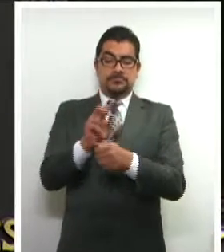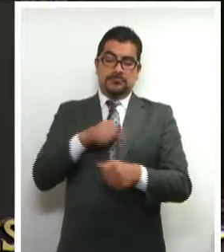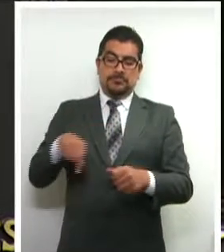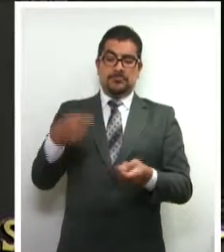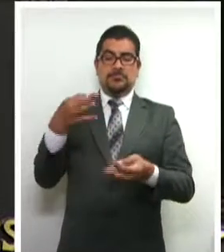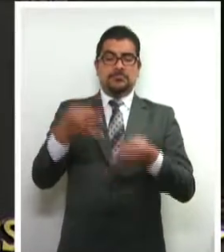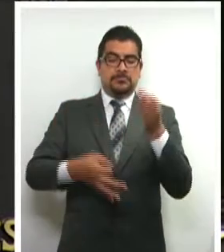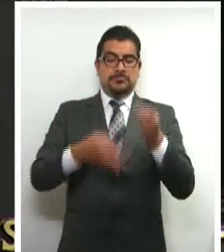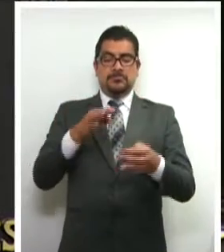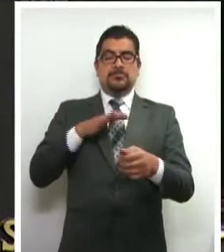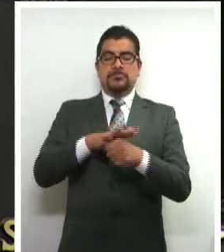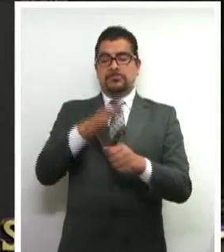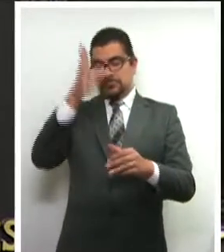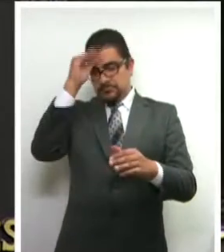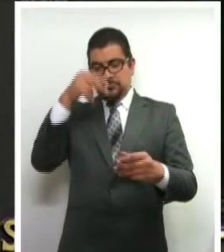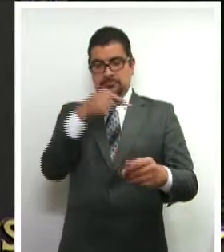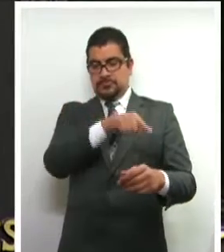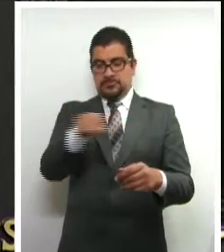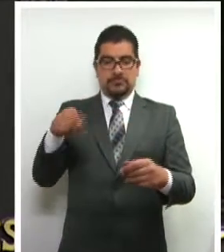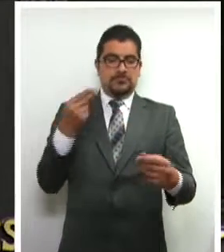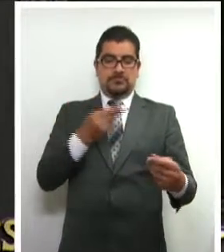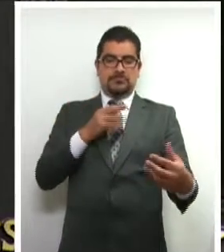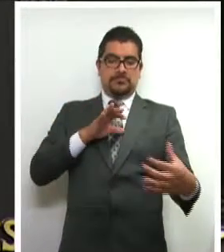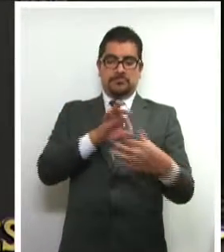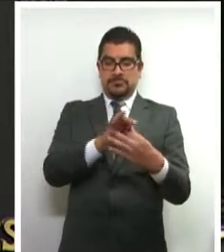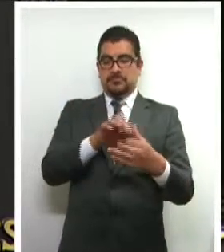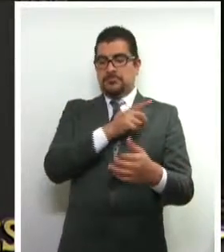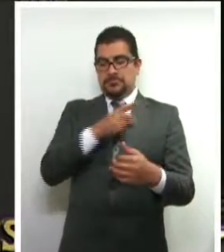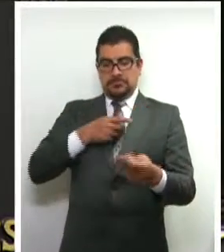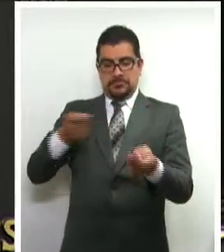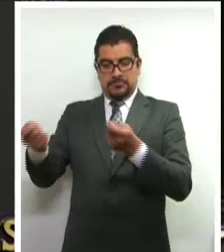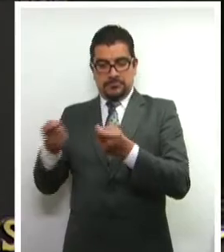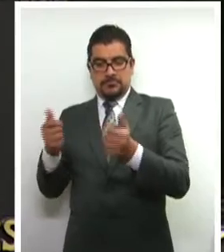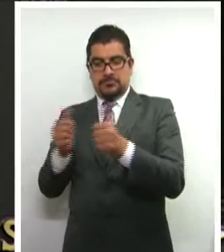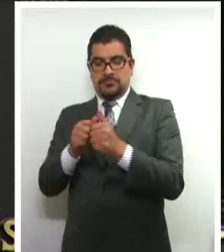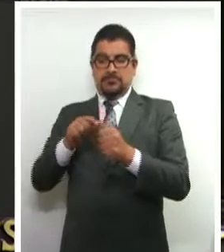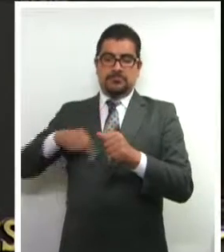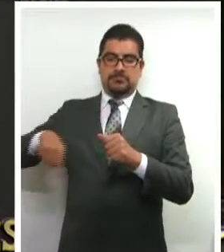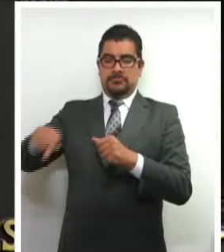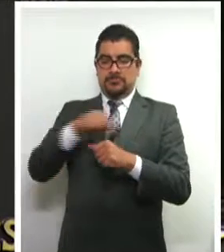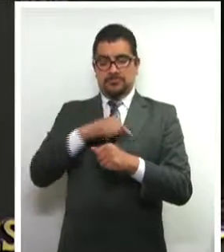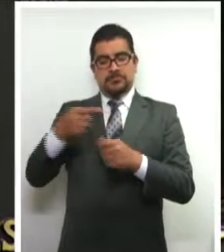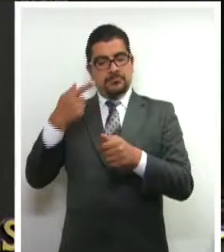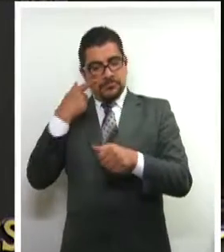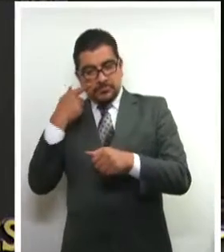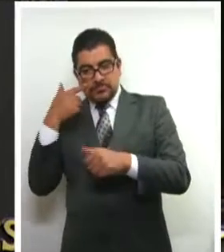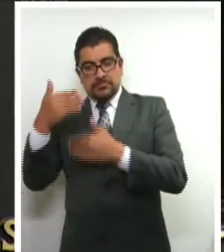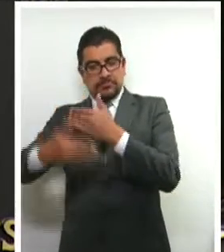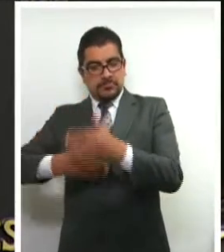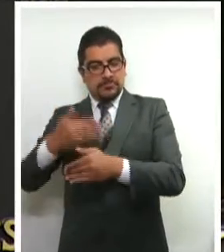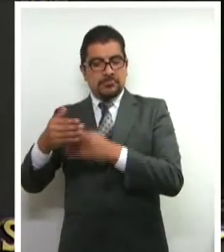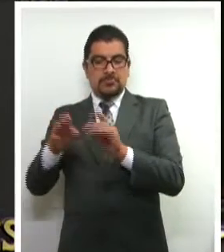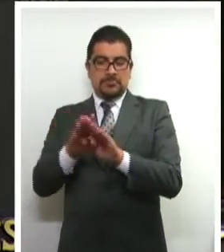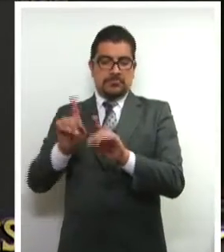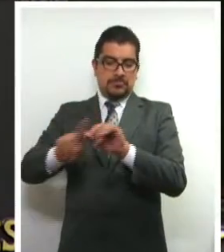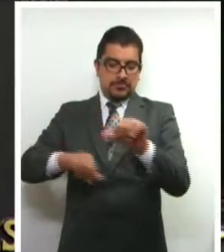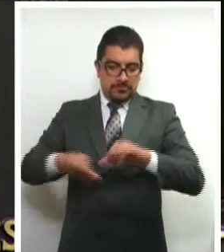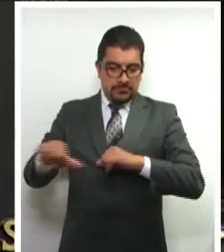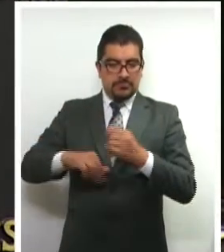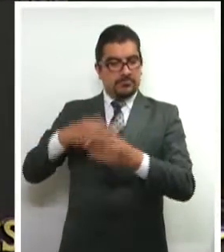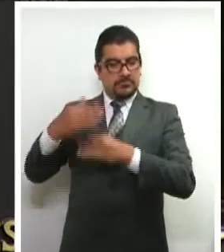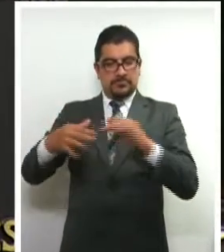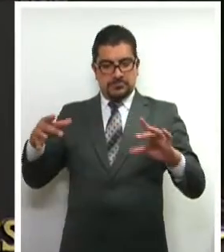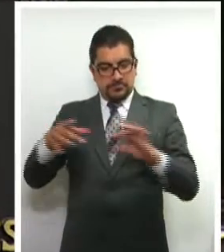cívica acorde a sus necesidades, mismas que deberán coordinarse con el mecanismo de seguimiento en la ejecución de las actividades